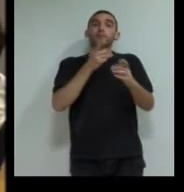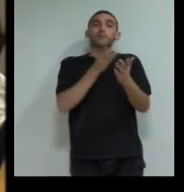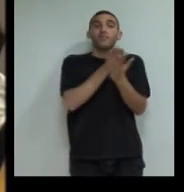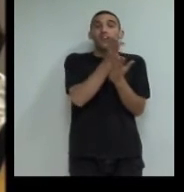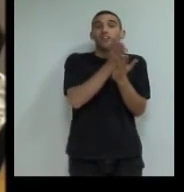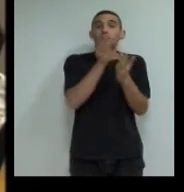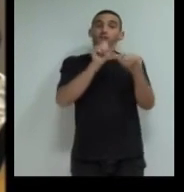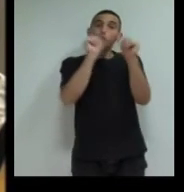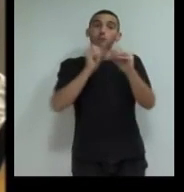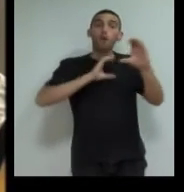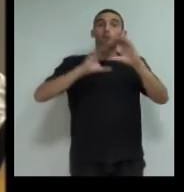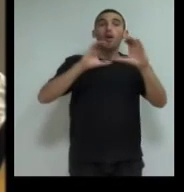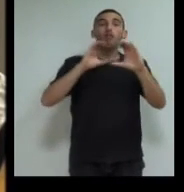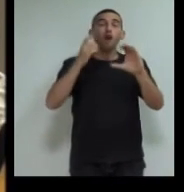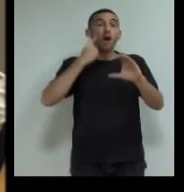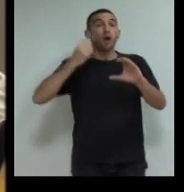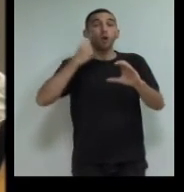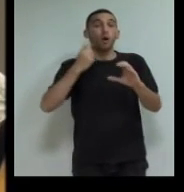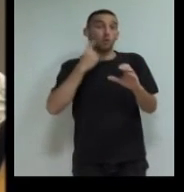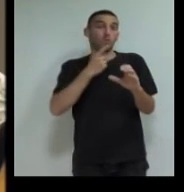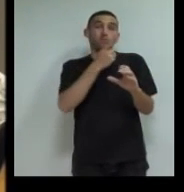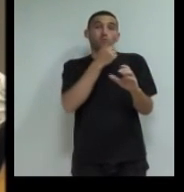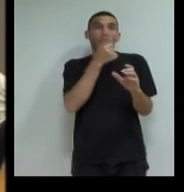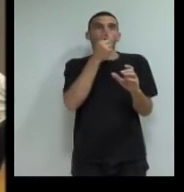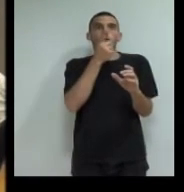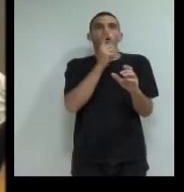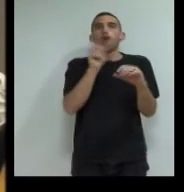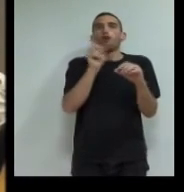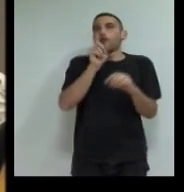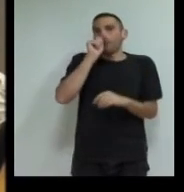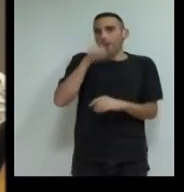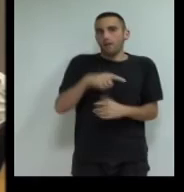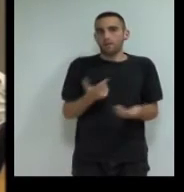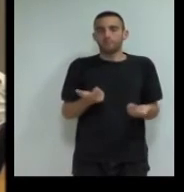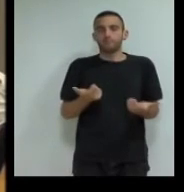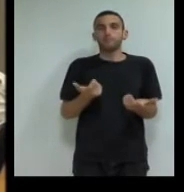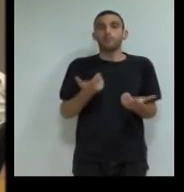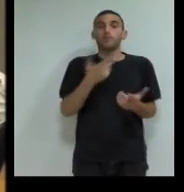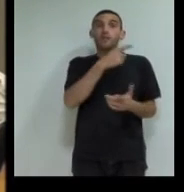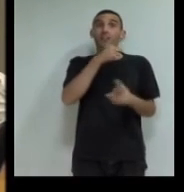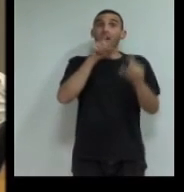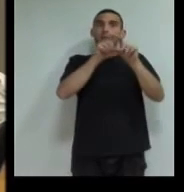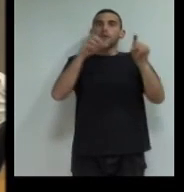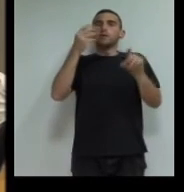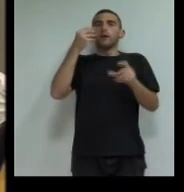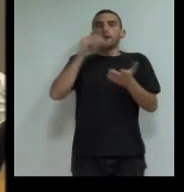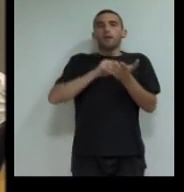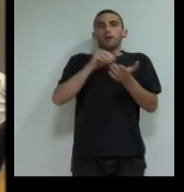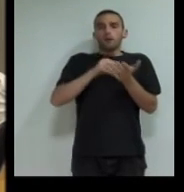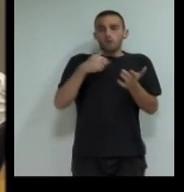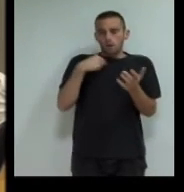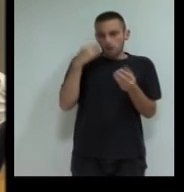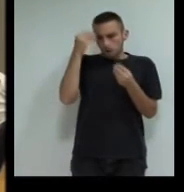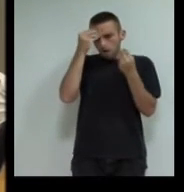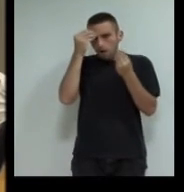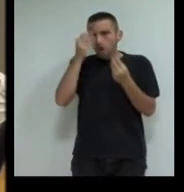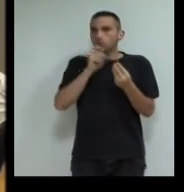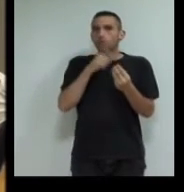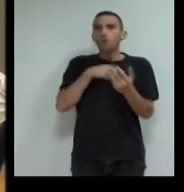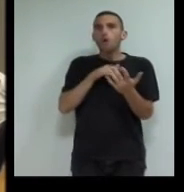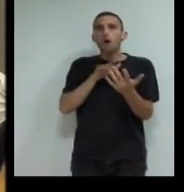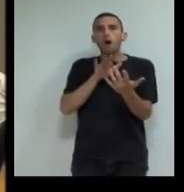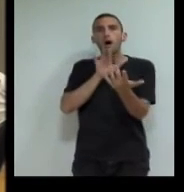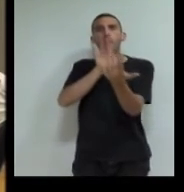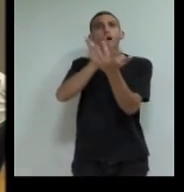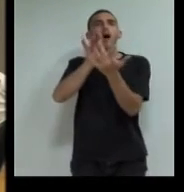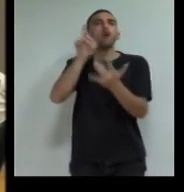problema que se plantean, y yo he hablado con publicistas, es, bueno, ¿y cómo me dirijo yo a esta gente? Pues mira, tío, tienes que ingeniártela. Porque si son